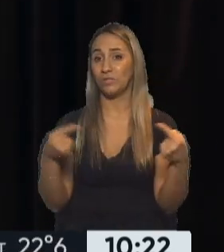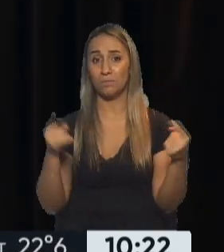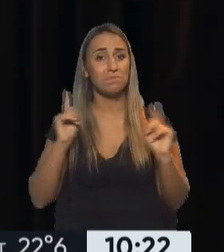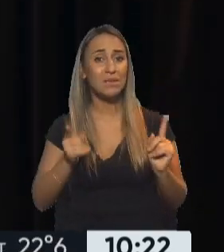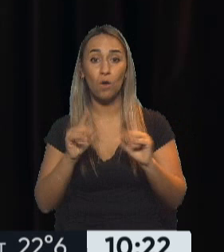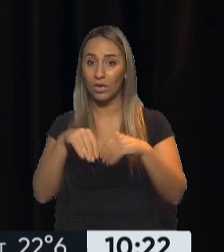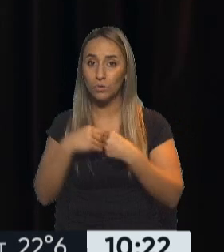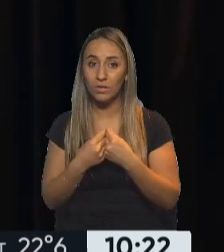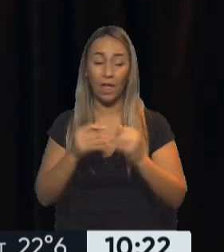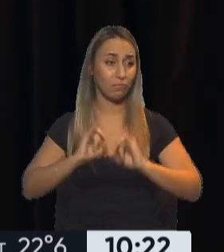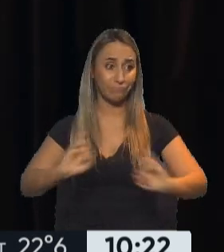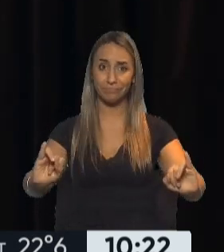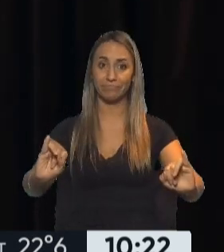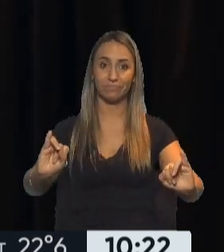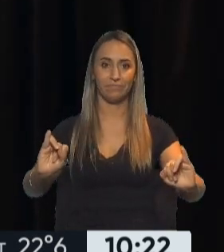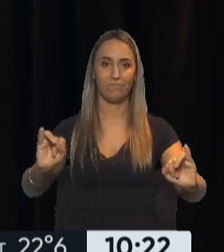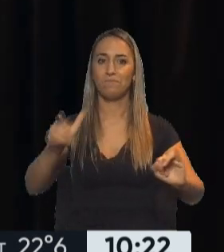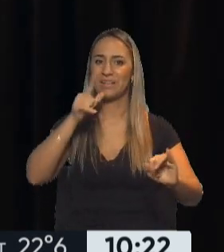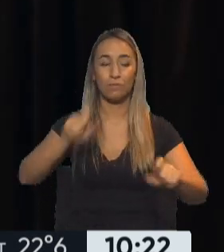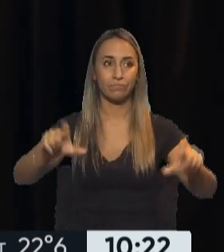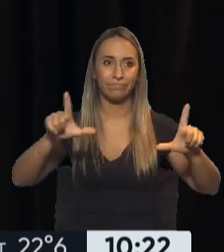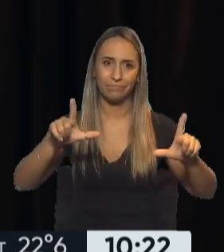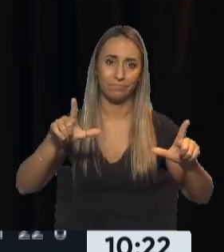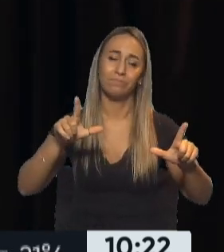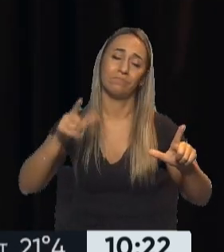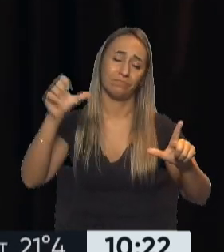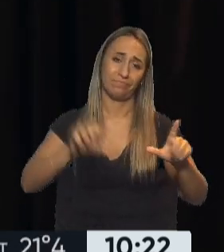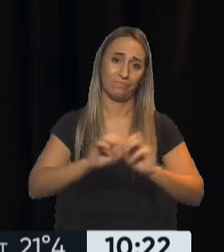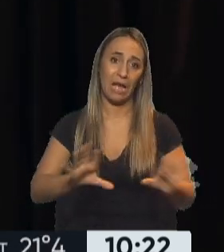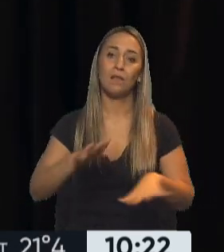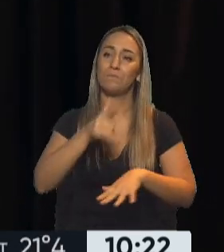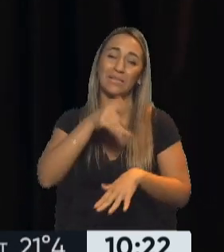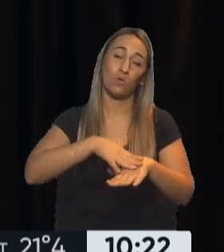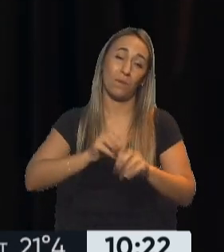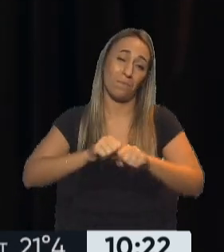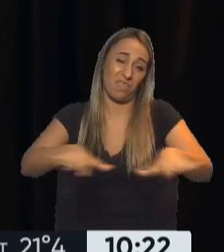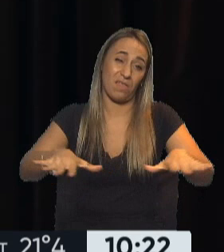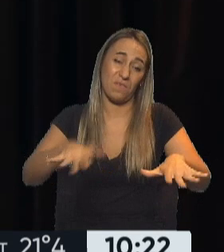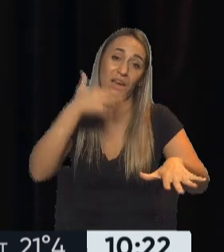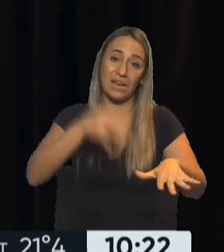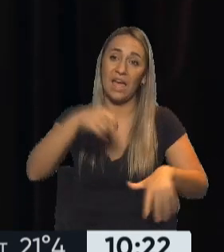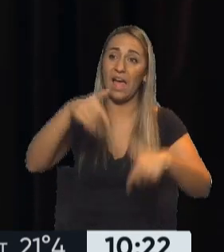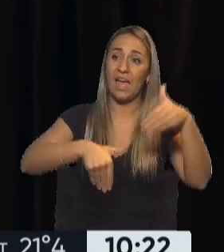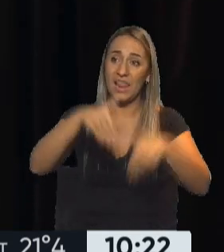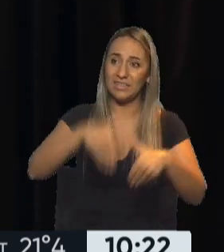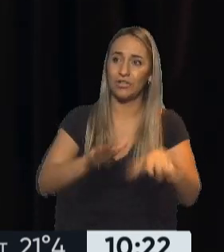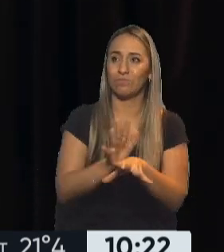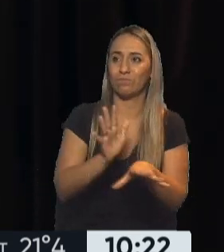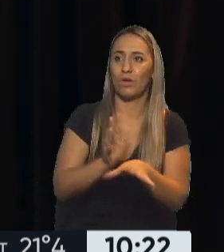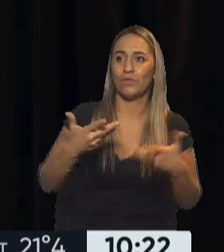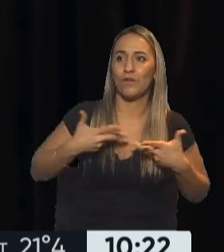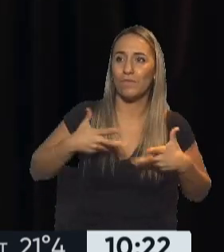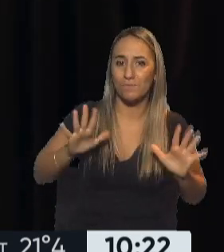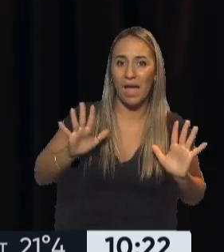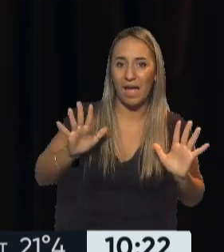mismos resultados, así que había una imagen que tendrá que ver con la pandemia. Esta elección es más normal o más aproximada a lo normal,